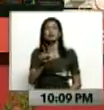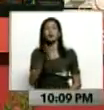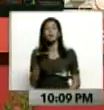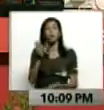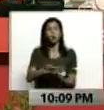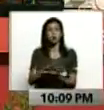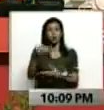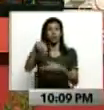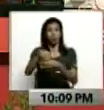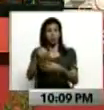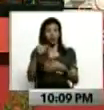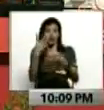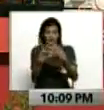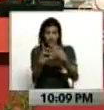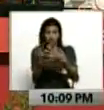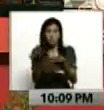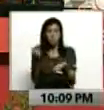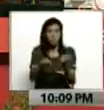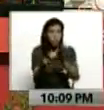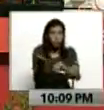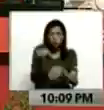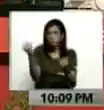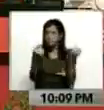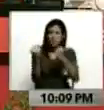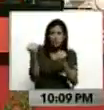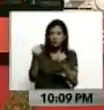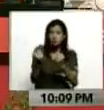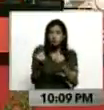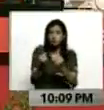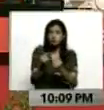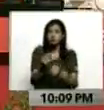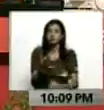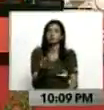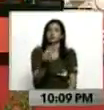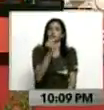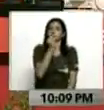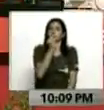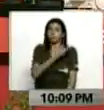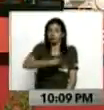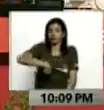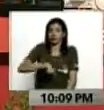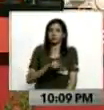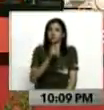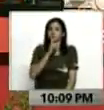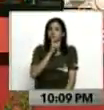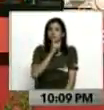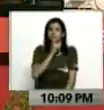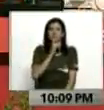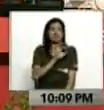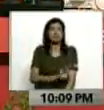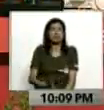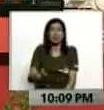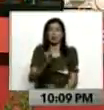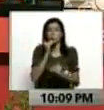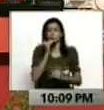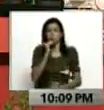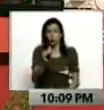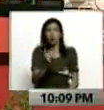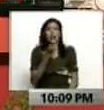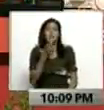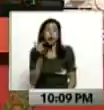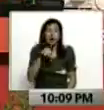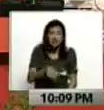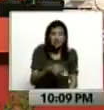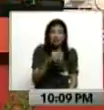103 muertos en las cárceles y al magro con la lengua metido un bolsillo no Si eso hubiera ocurrido aquí en